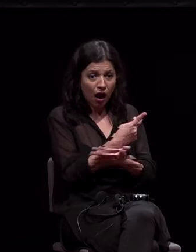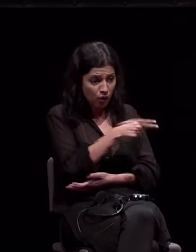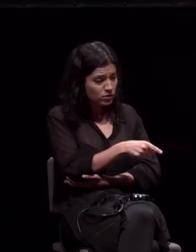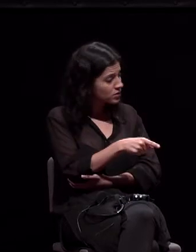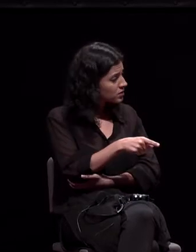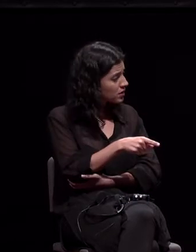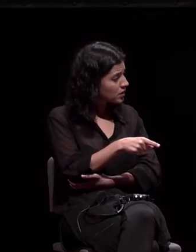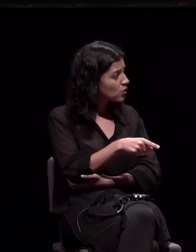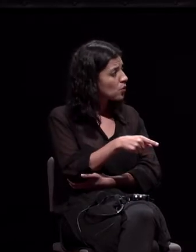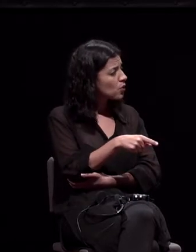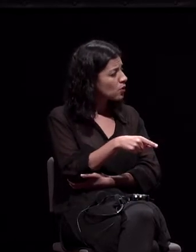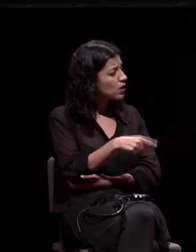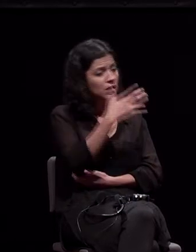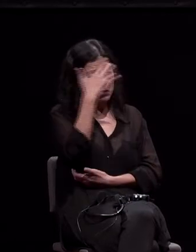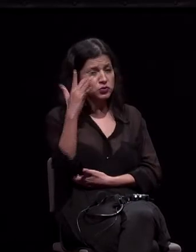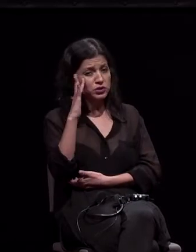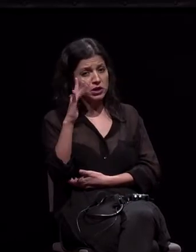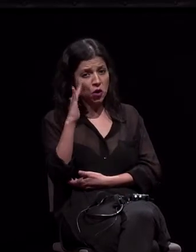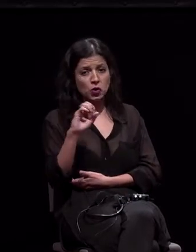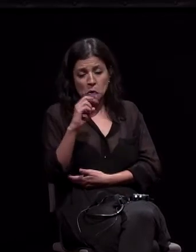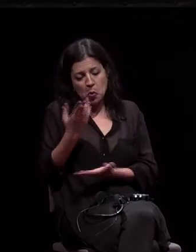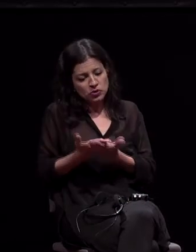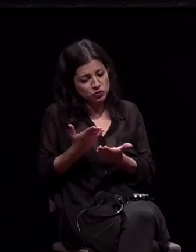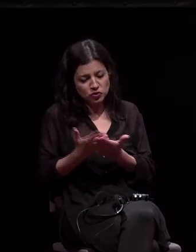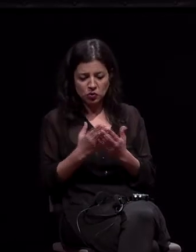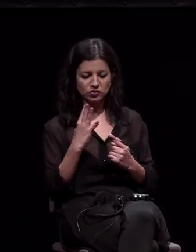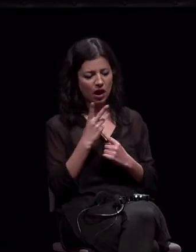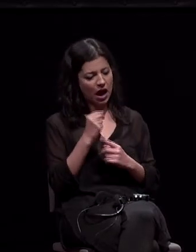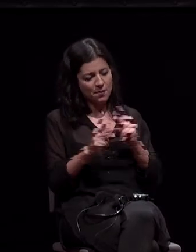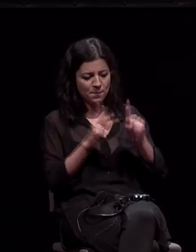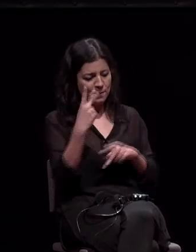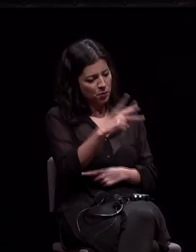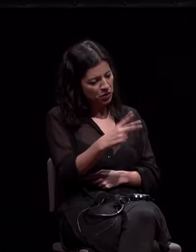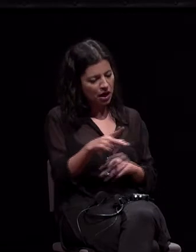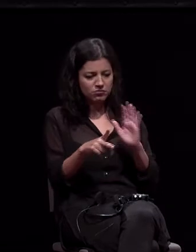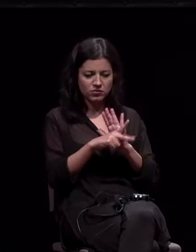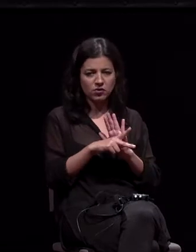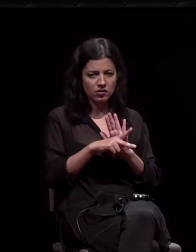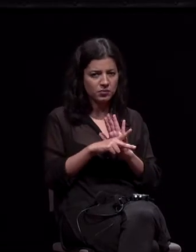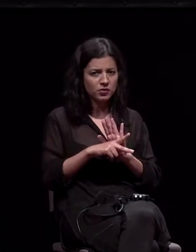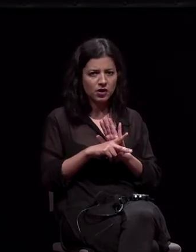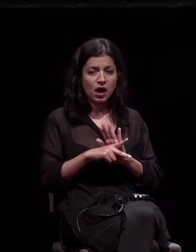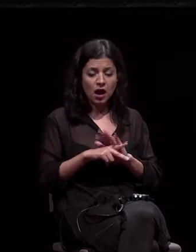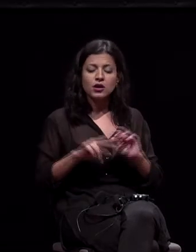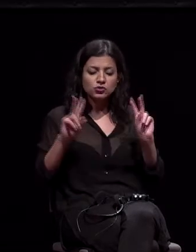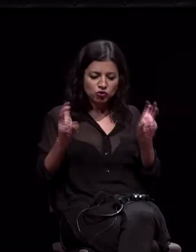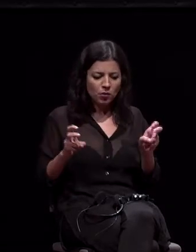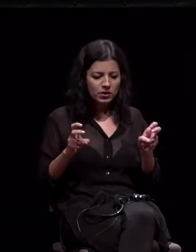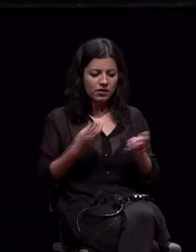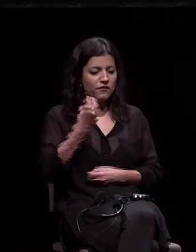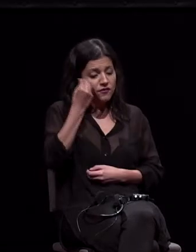definido teóricos o estudiosos del arte popular como Clarivaldo Prado Valadares, que habla de lo colectivo y de la